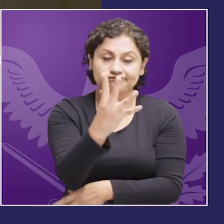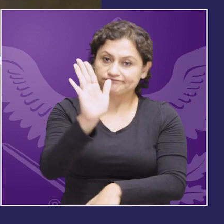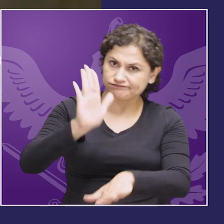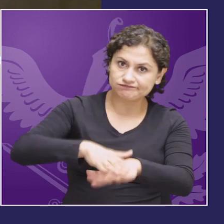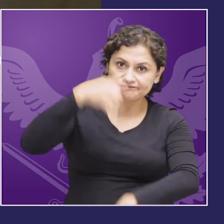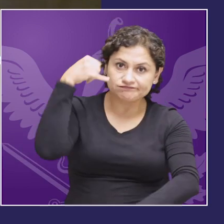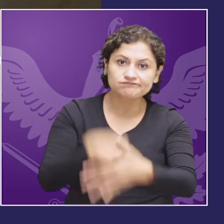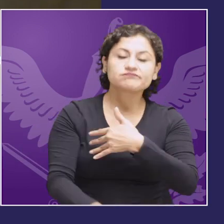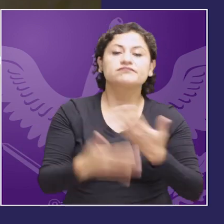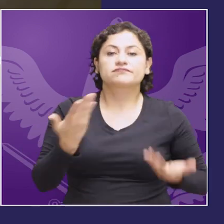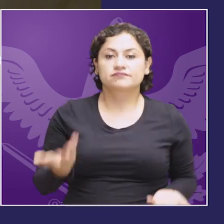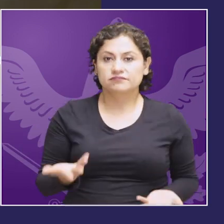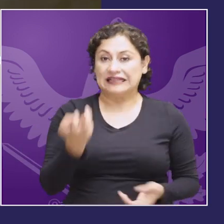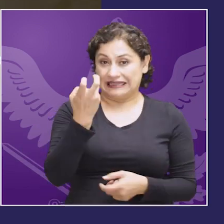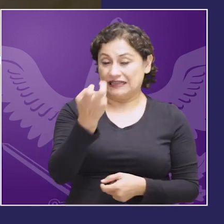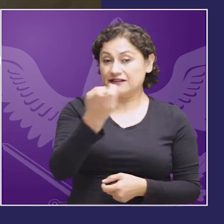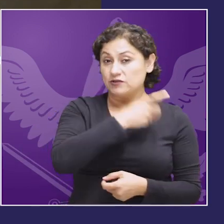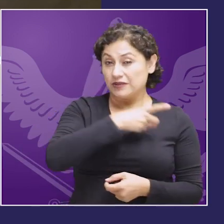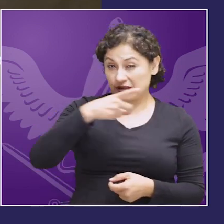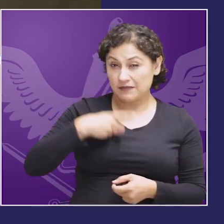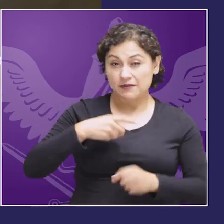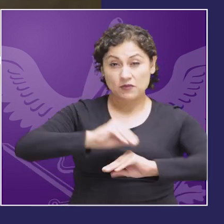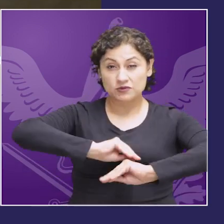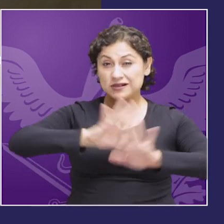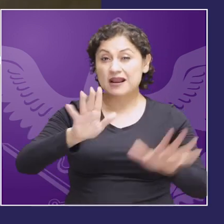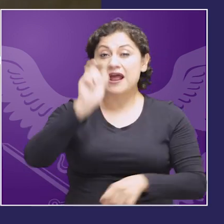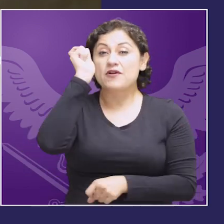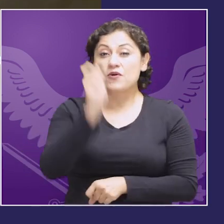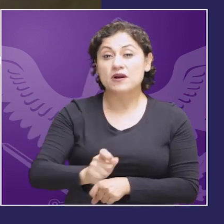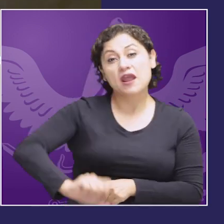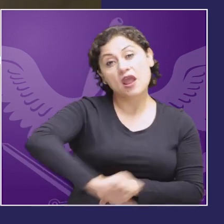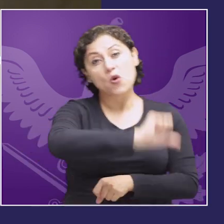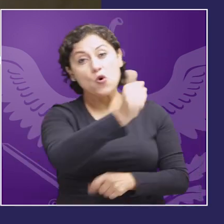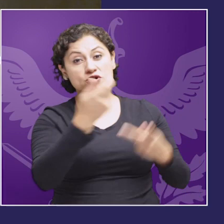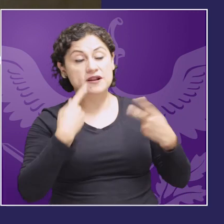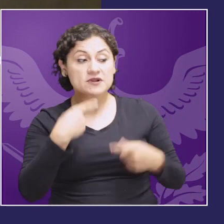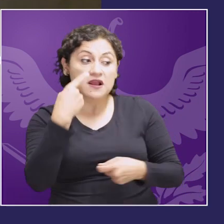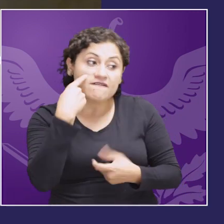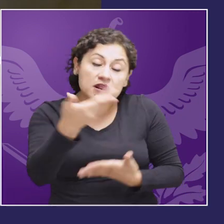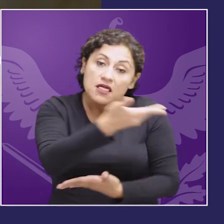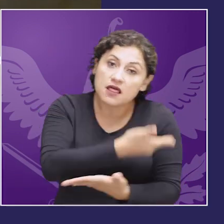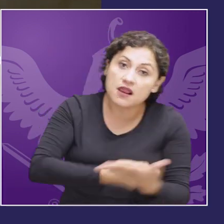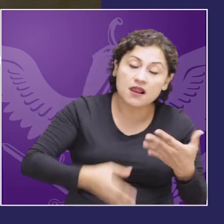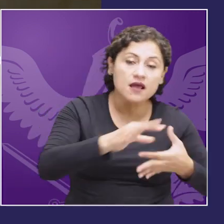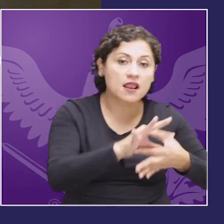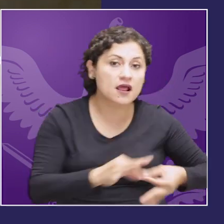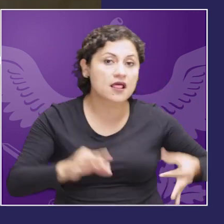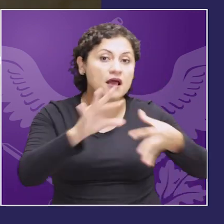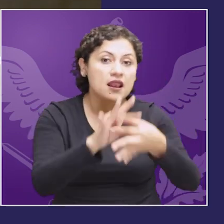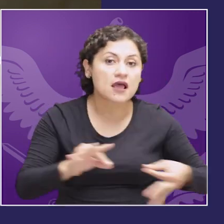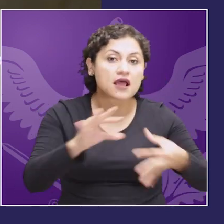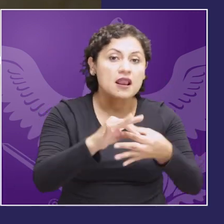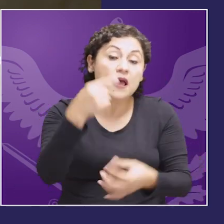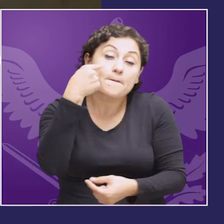día creo que lo que requerimos, lo que hace falta es una narrativa más efectiva. Creo